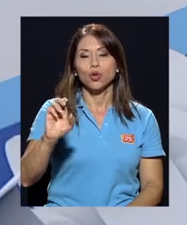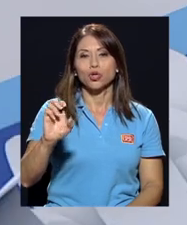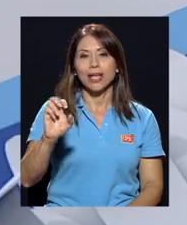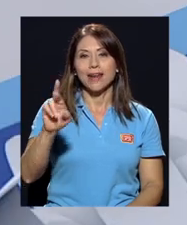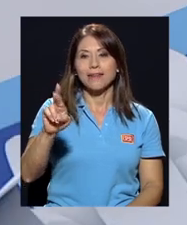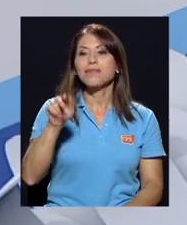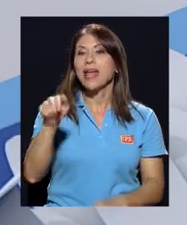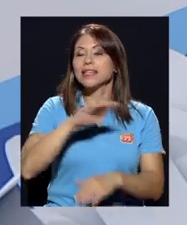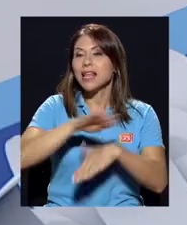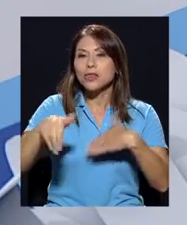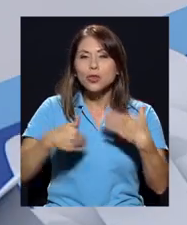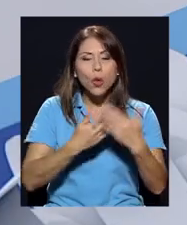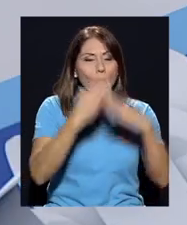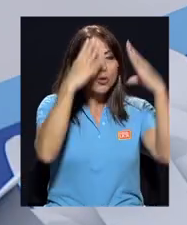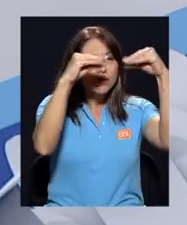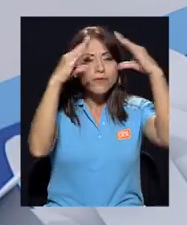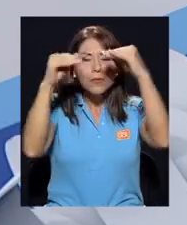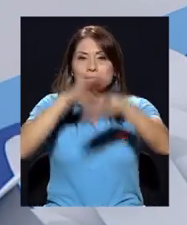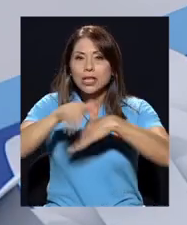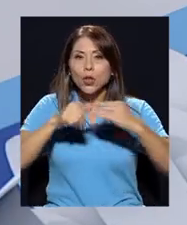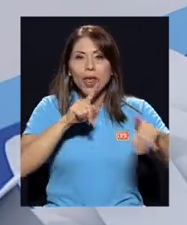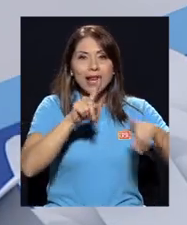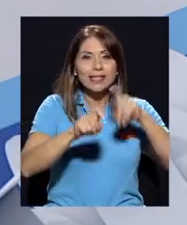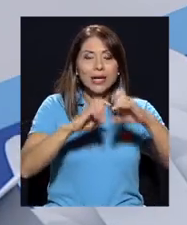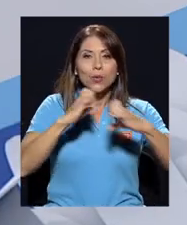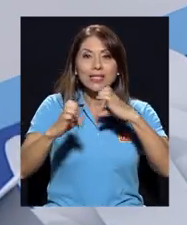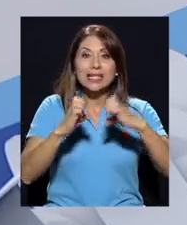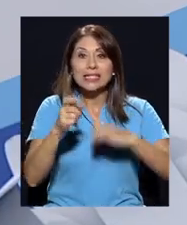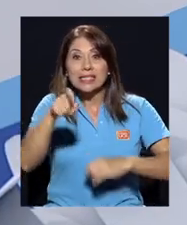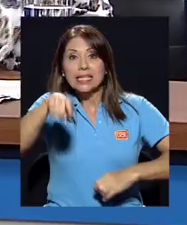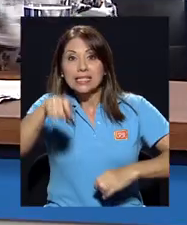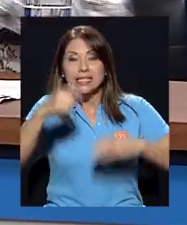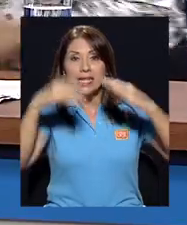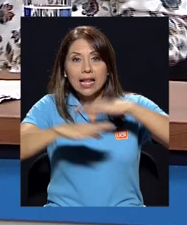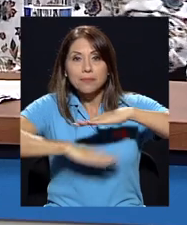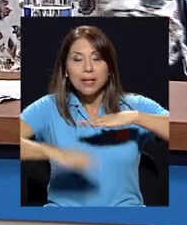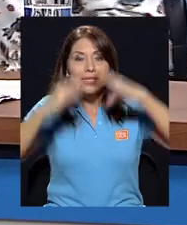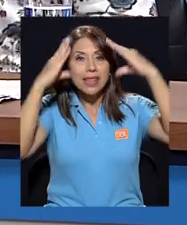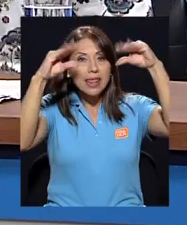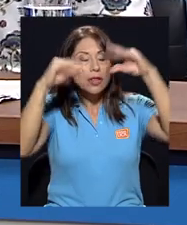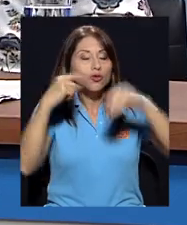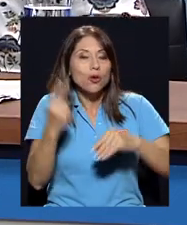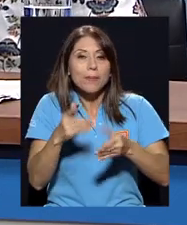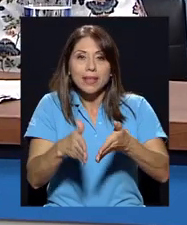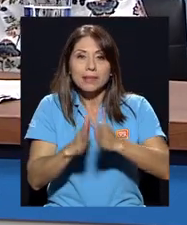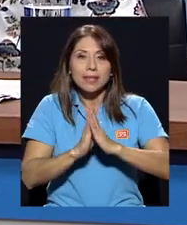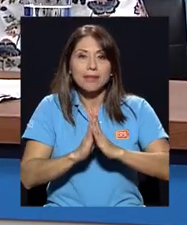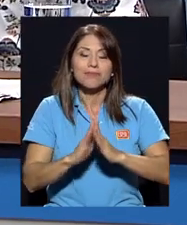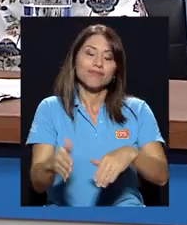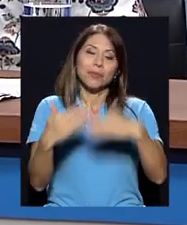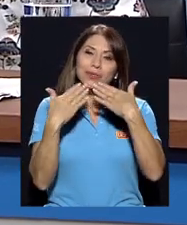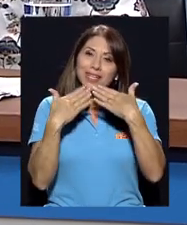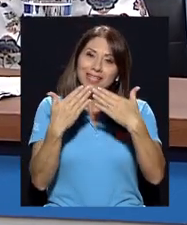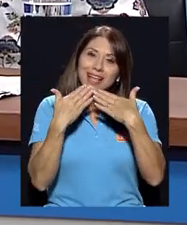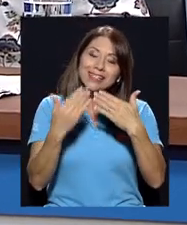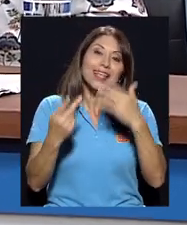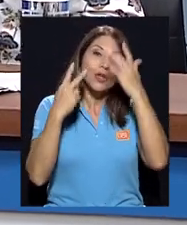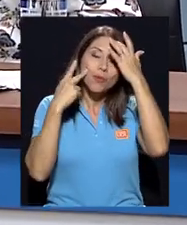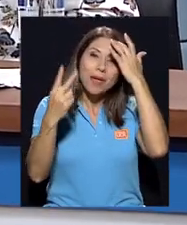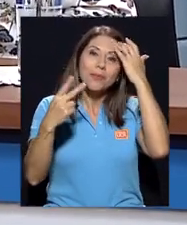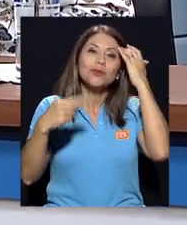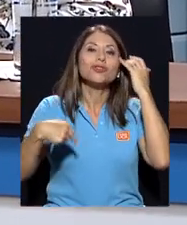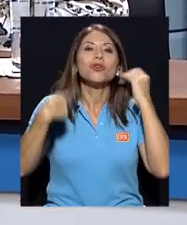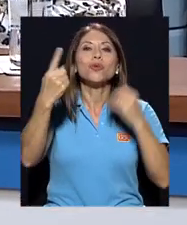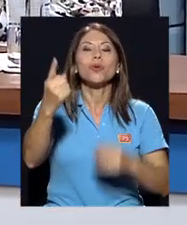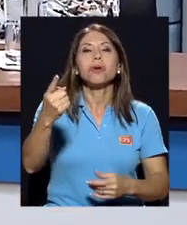y si además se necesitarán las bases de datos nada más sería solicitarles muy bien maria jose pues muchísimas gracias y nos vemos hablaremos dentro de